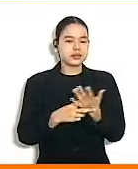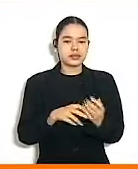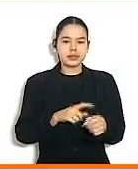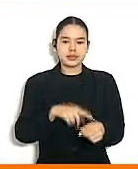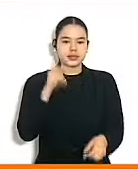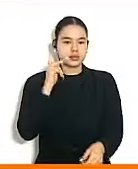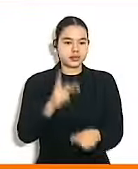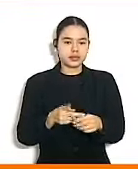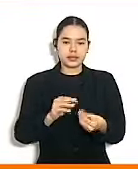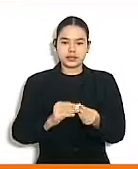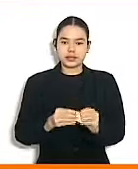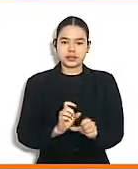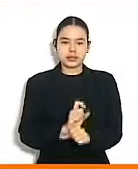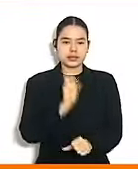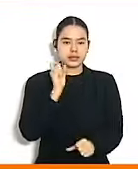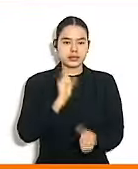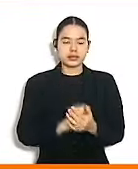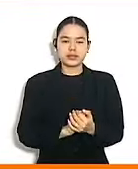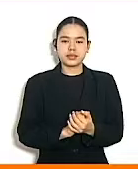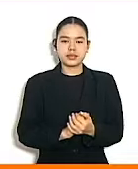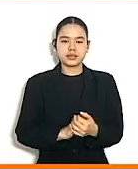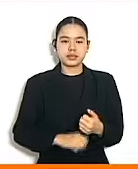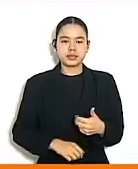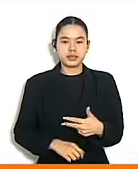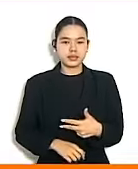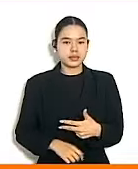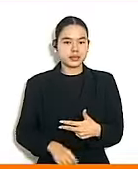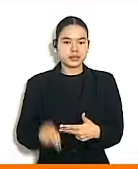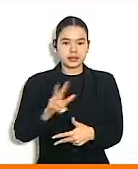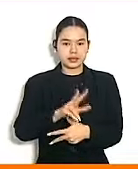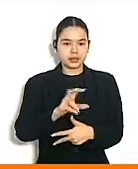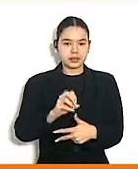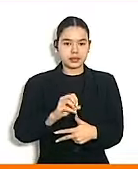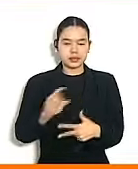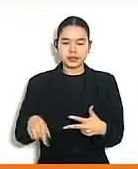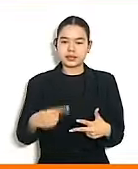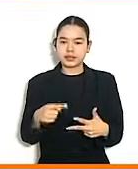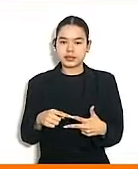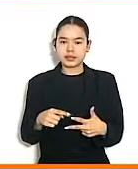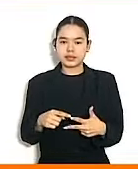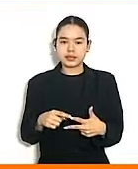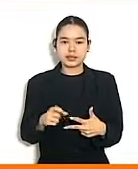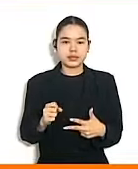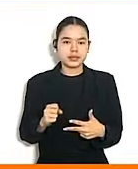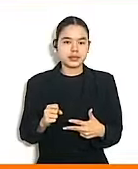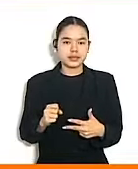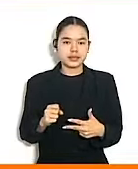primer número es 30. Tu segundo número, atentos,